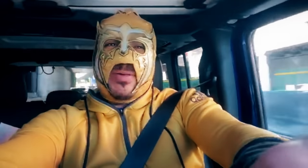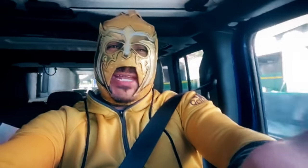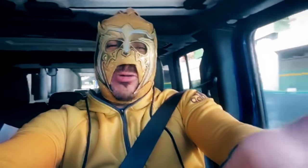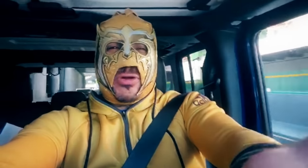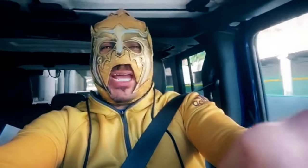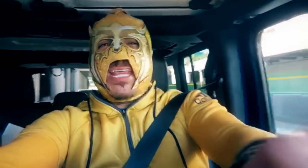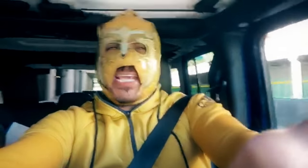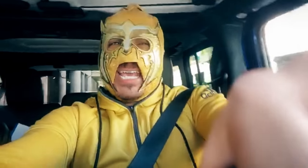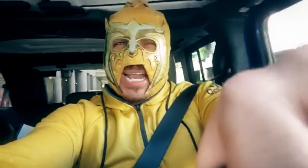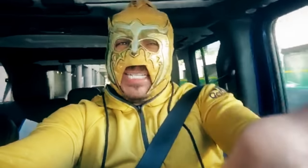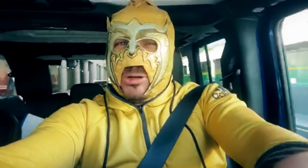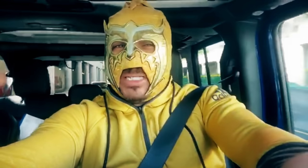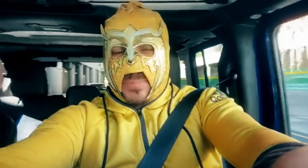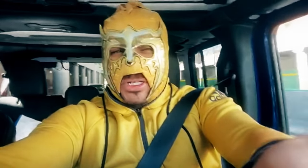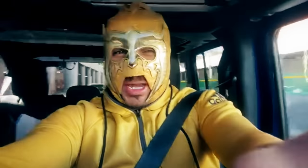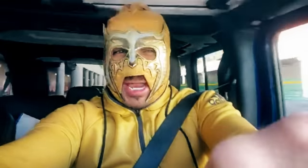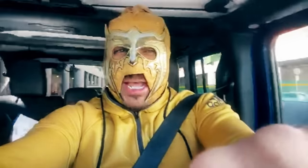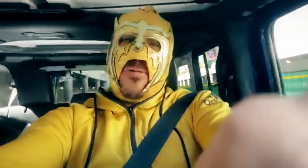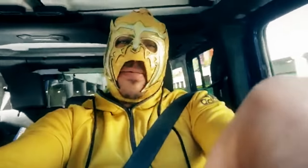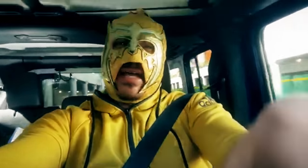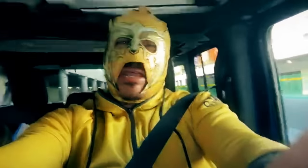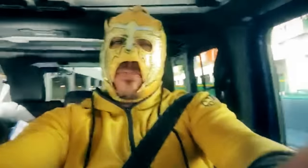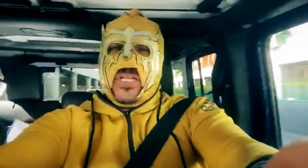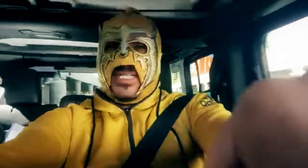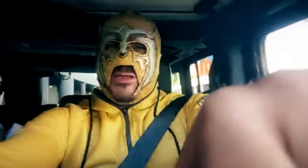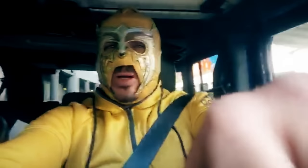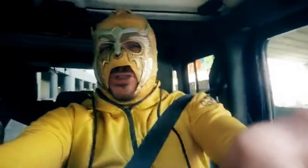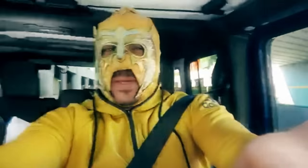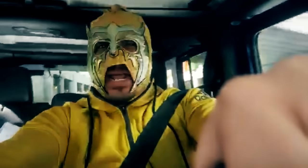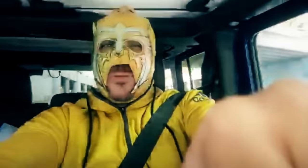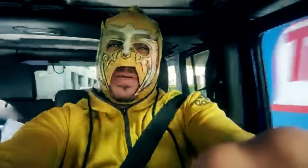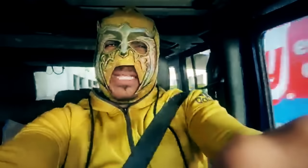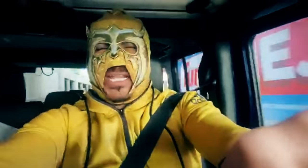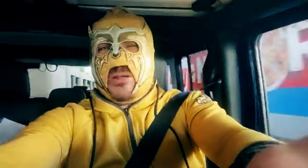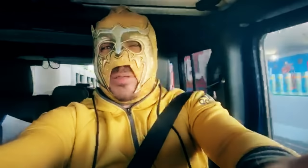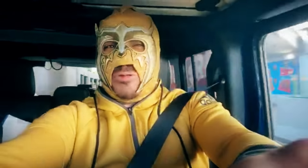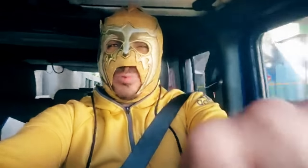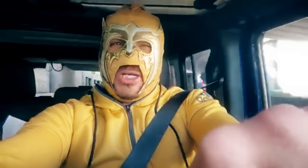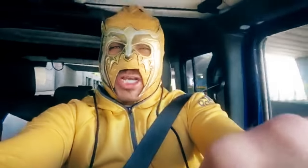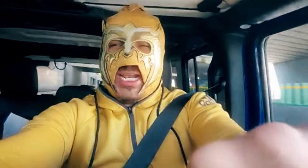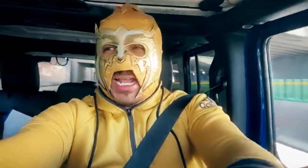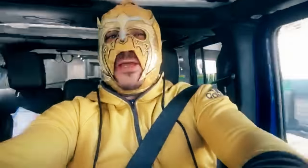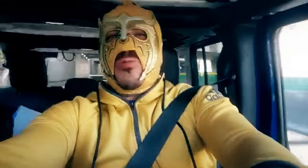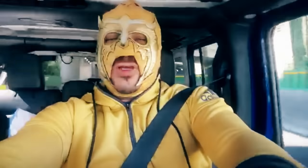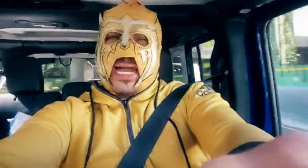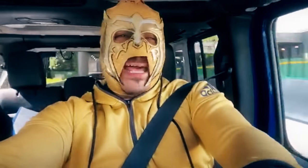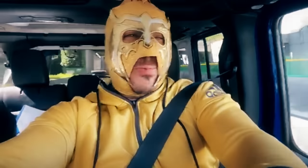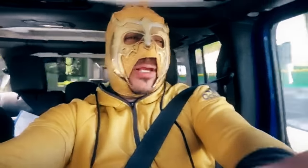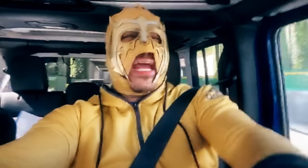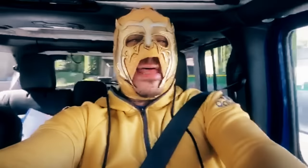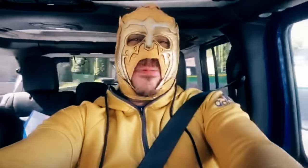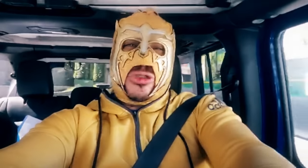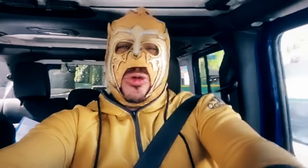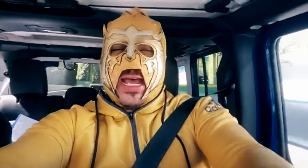el gobierno, porque cada quien hace lo que se pinche quiere. Obviamente cada pinche estado es soberano y puede hacer sus pinches reglas, pero muy